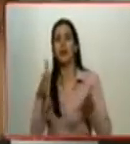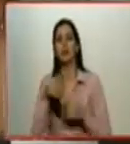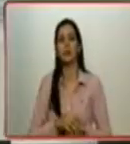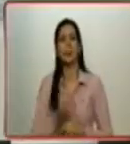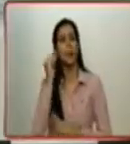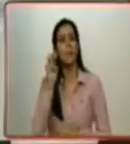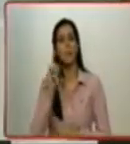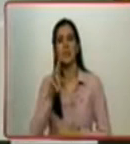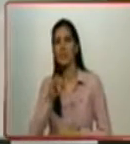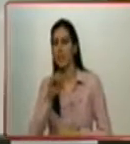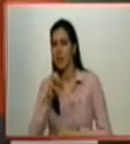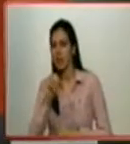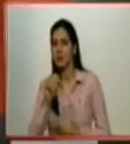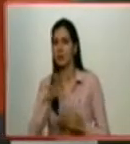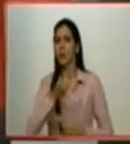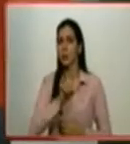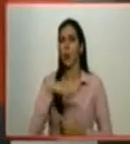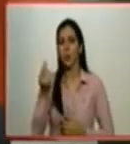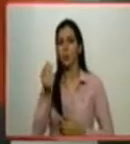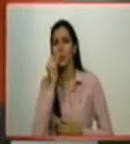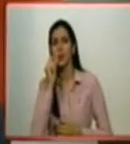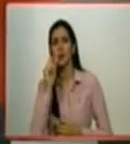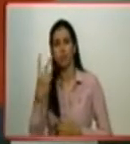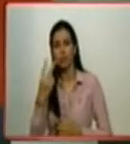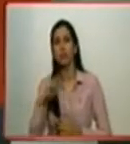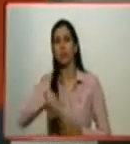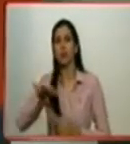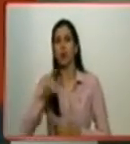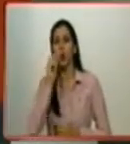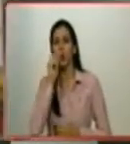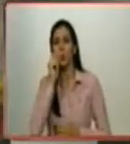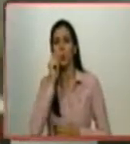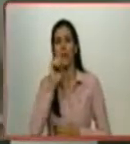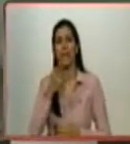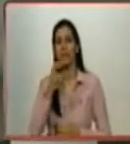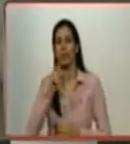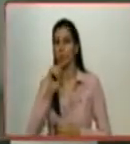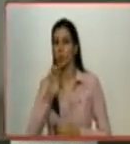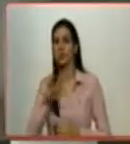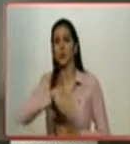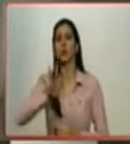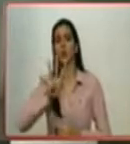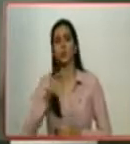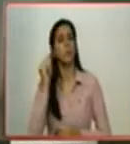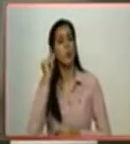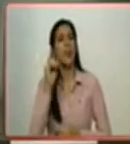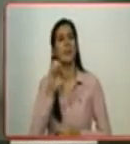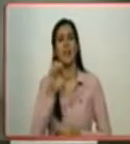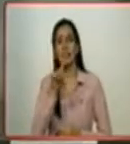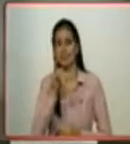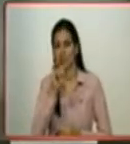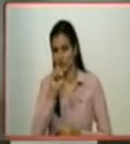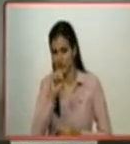1, Ángel Arjona del Circuito 2, Busi Galeano del Circuito 3, Héctor Agüero del Circuito 4, Delis Álvarez y